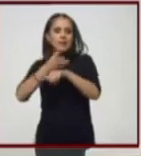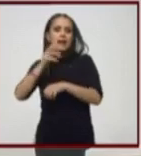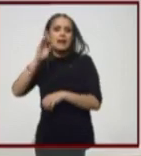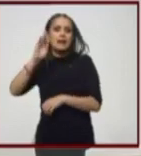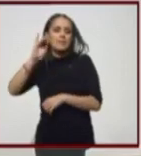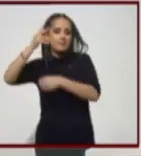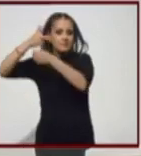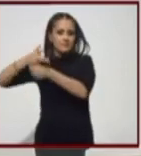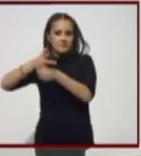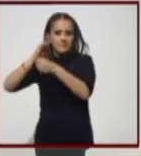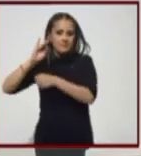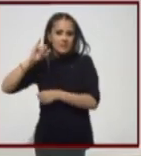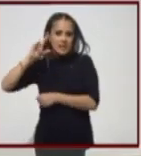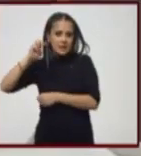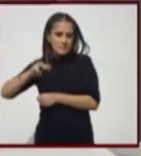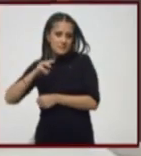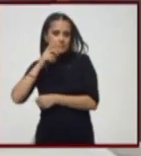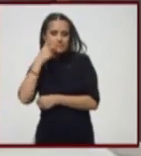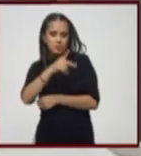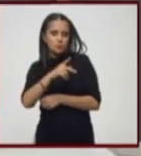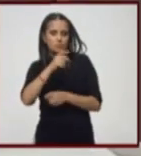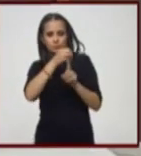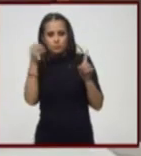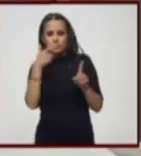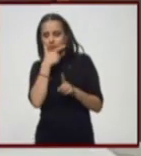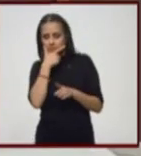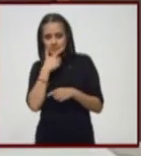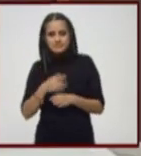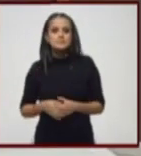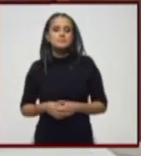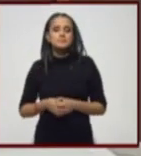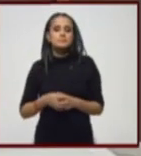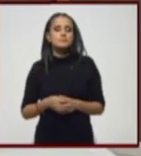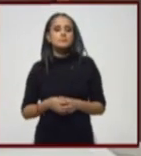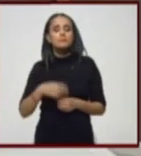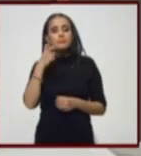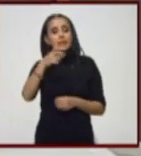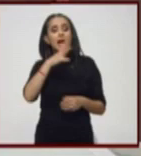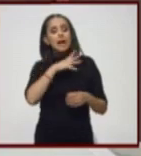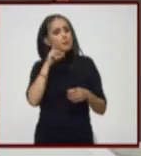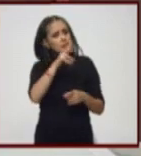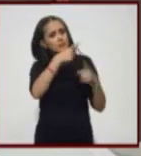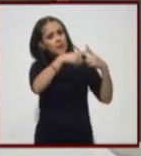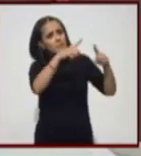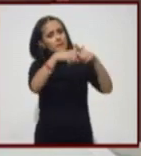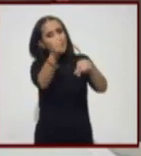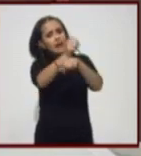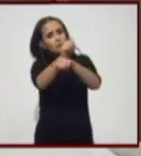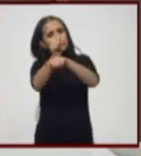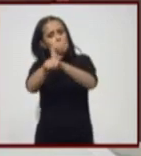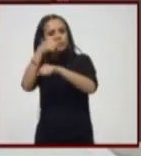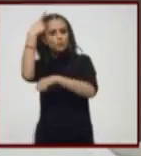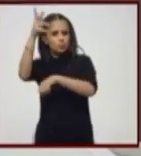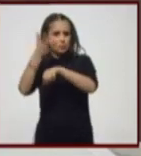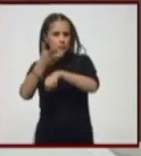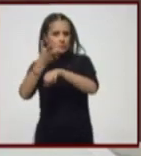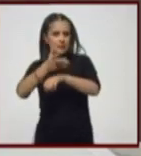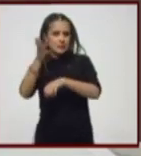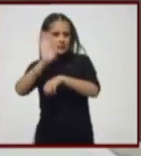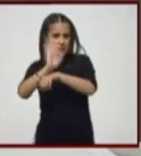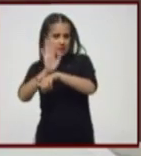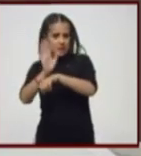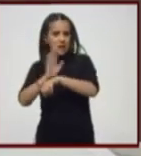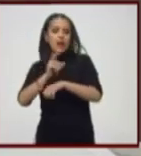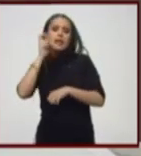básicamente como el trabajo de determinados actores a través del cine norteamericano ha